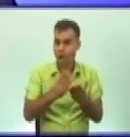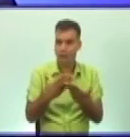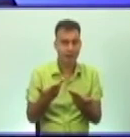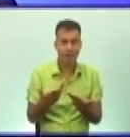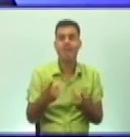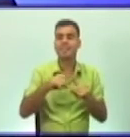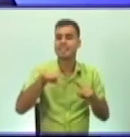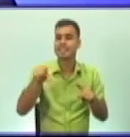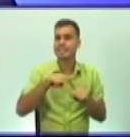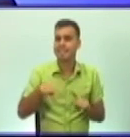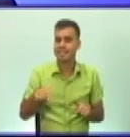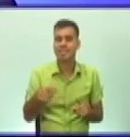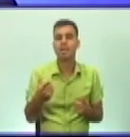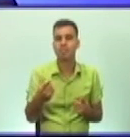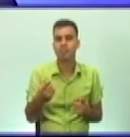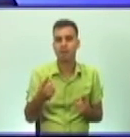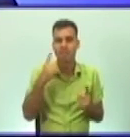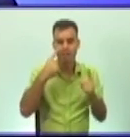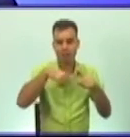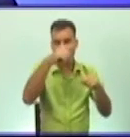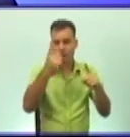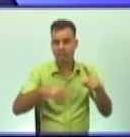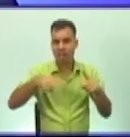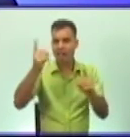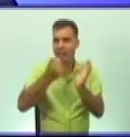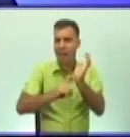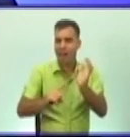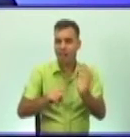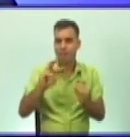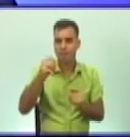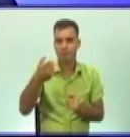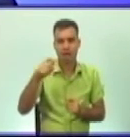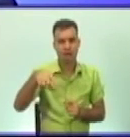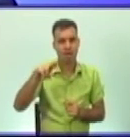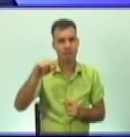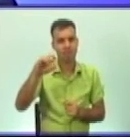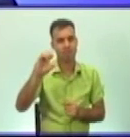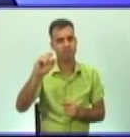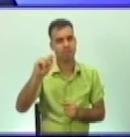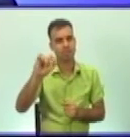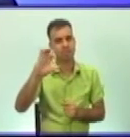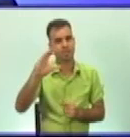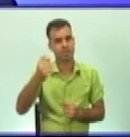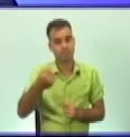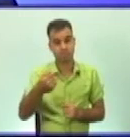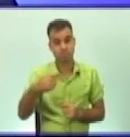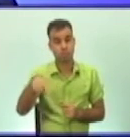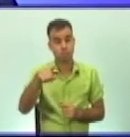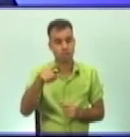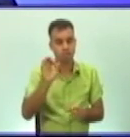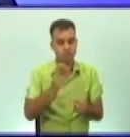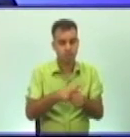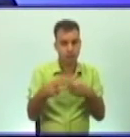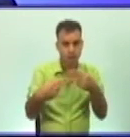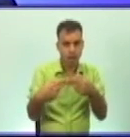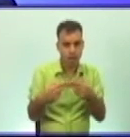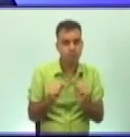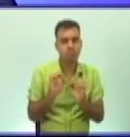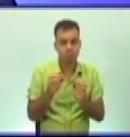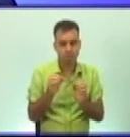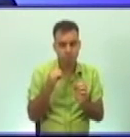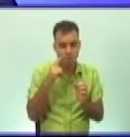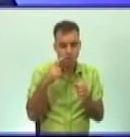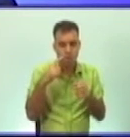temas relacionados con las ondas electromagnéticas. Por tanto, les estoy pidiendo a todos que comiencen a valorar lo relacionado con las